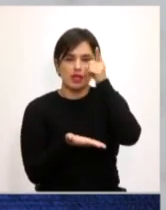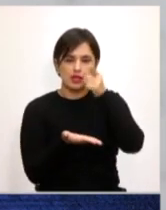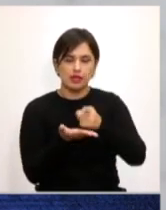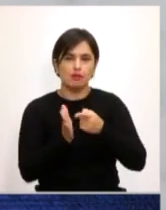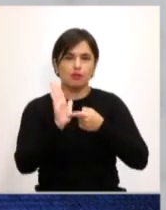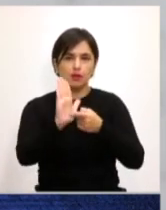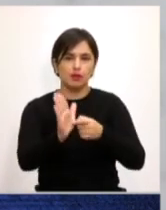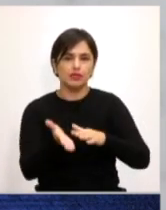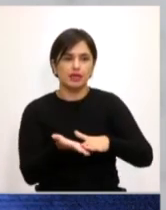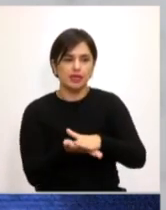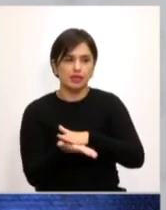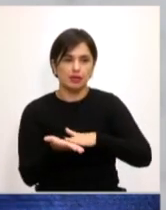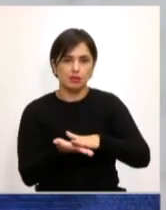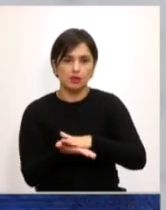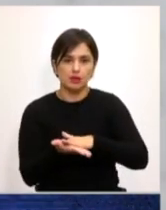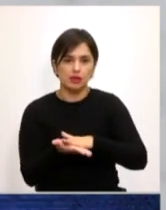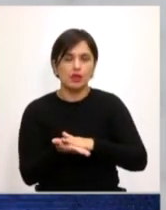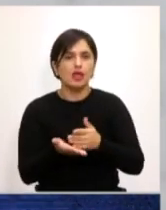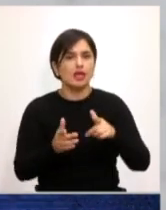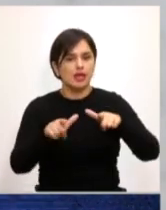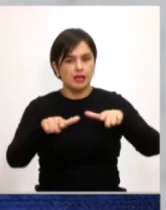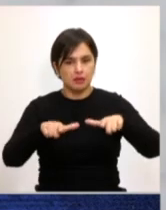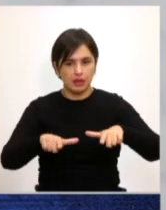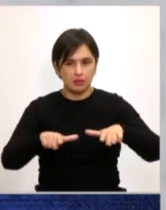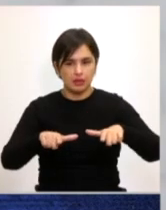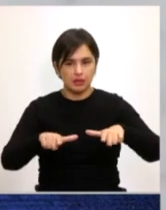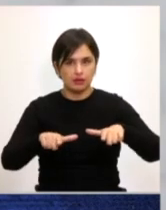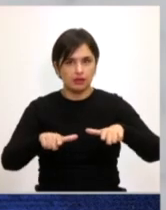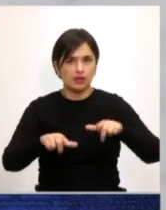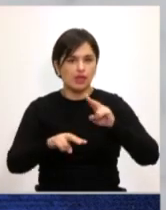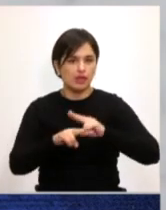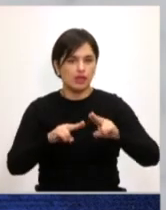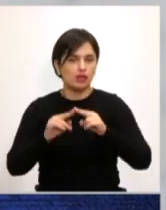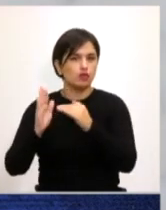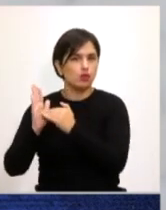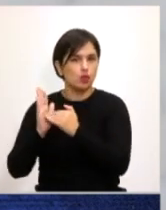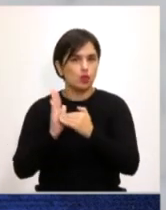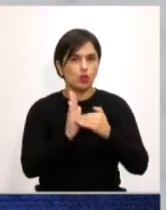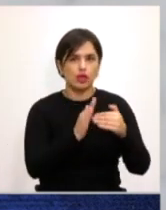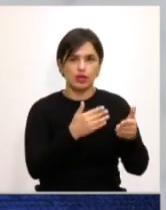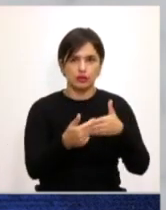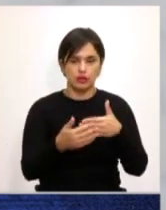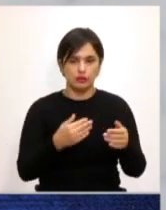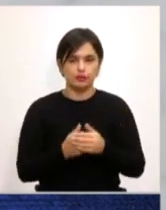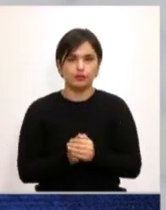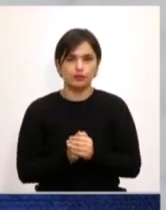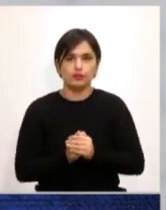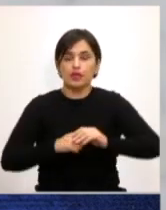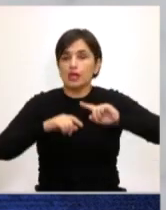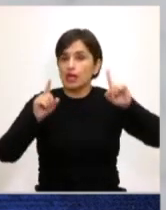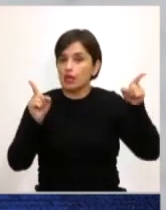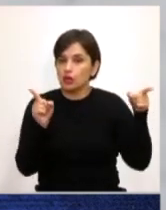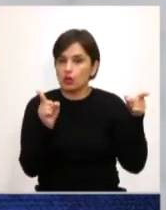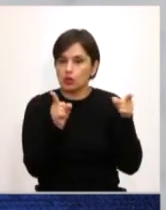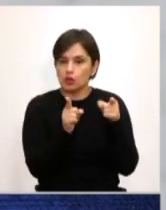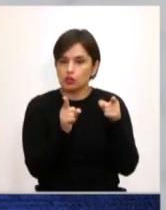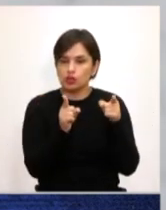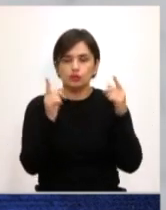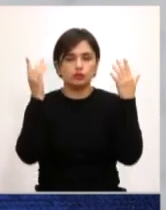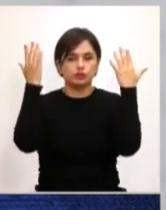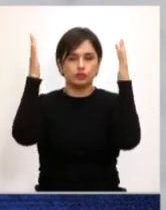ejemplo en la implementación de prácticas sostenibles. En conclusión,